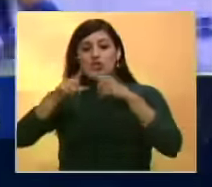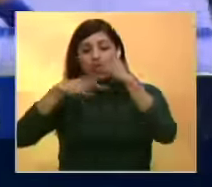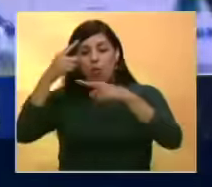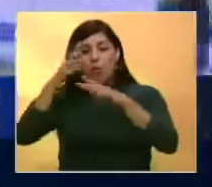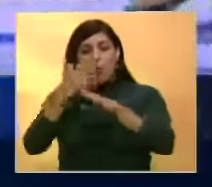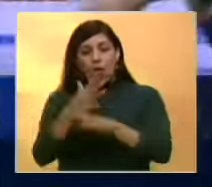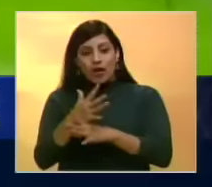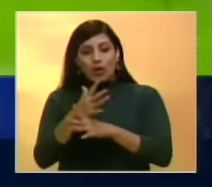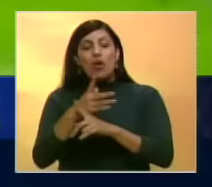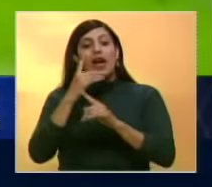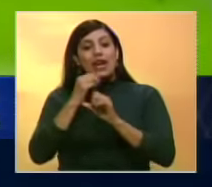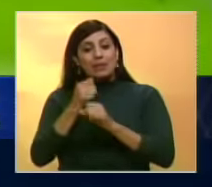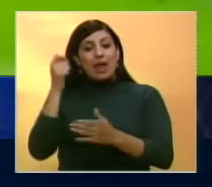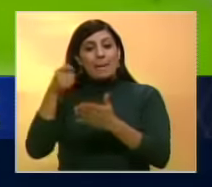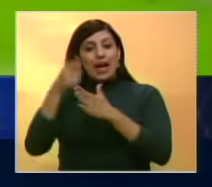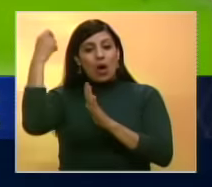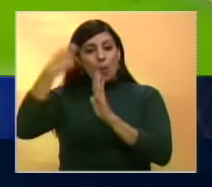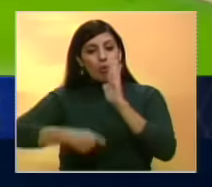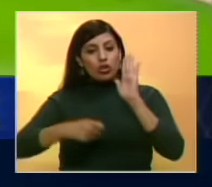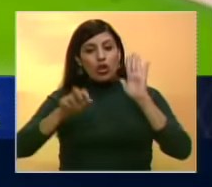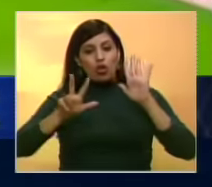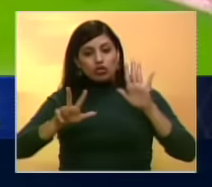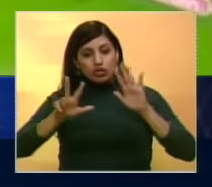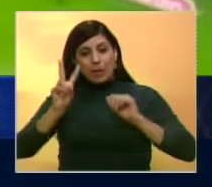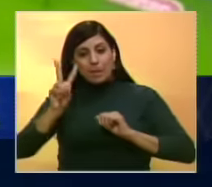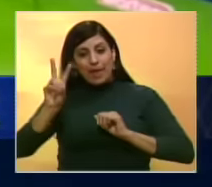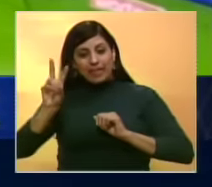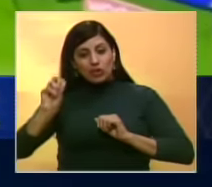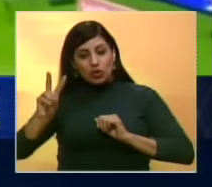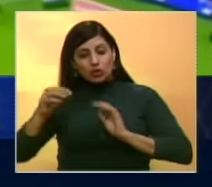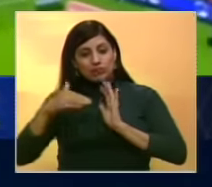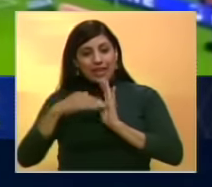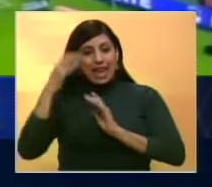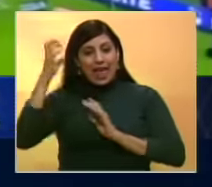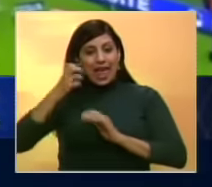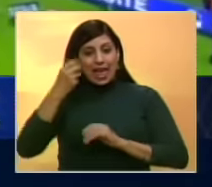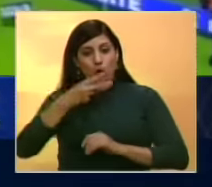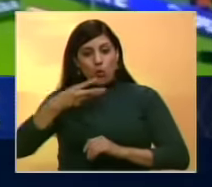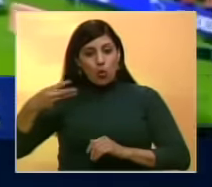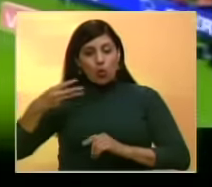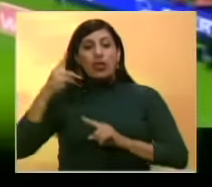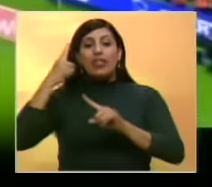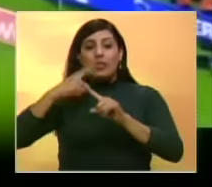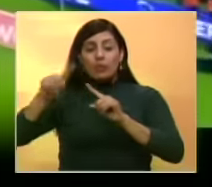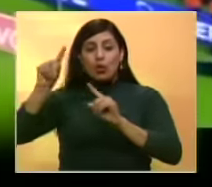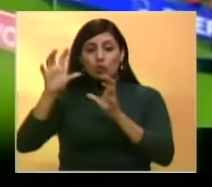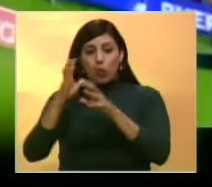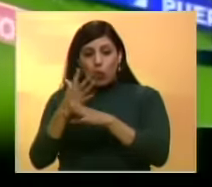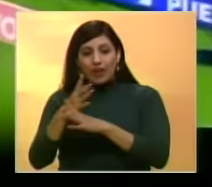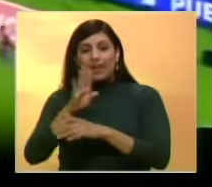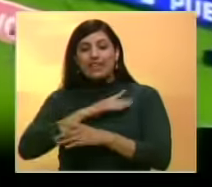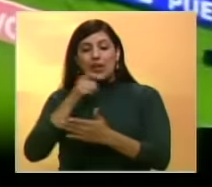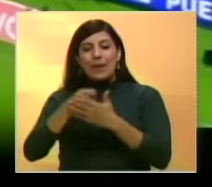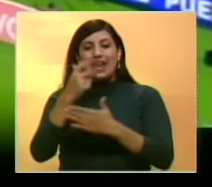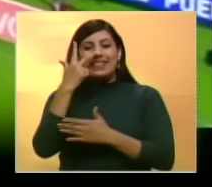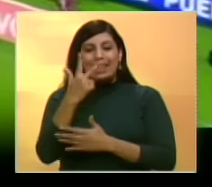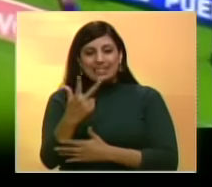fichaje y deberán pagar una multa de 8 22,000 el Atlético Mientras que el Real Madrid tendrá que pagar una